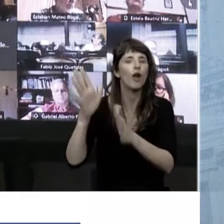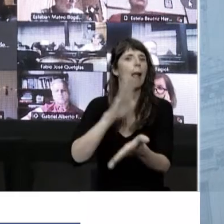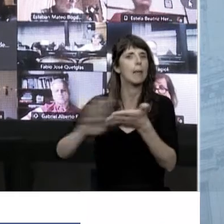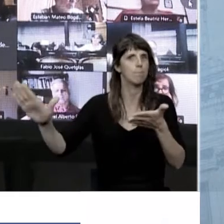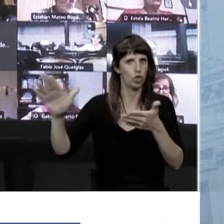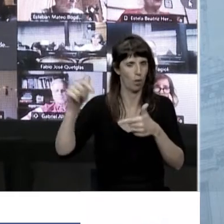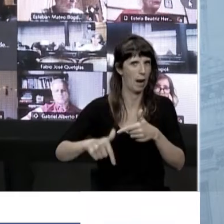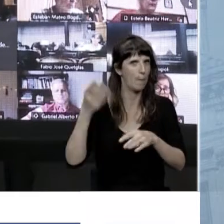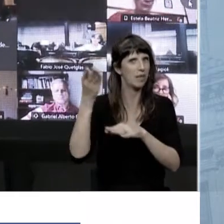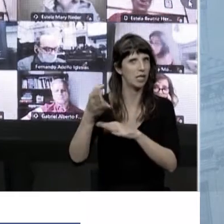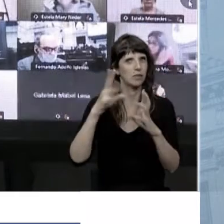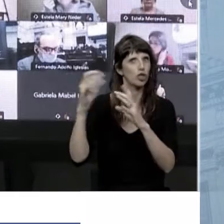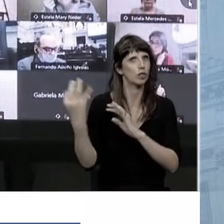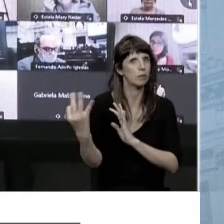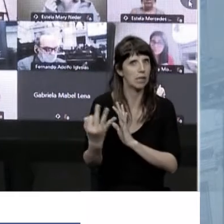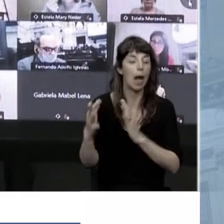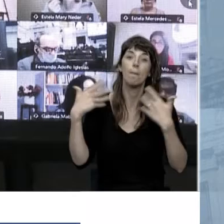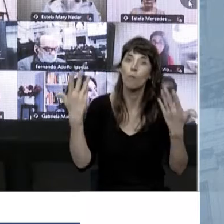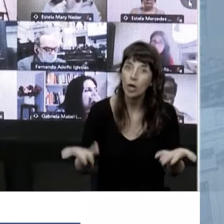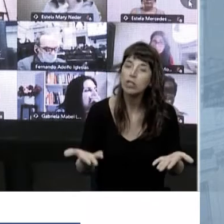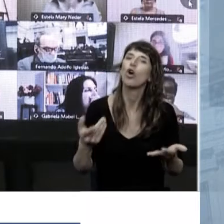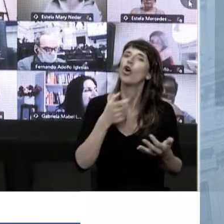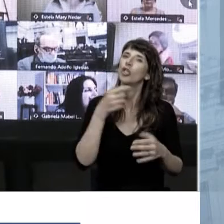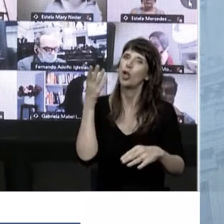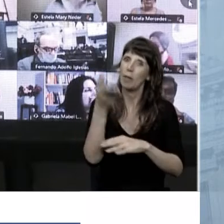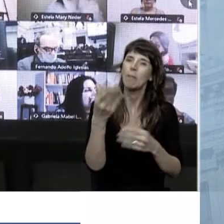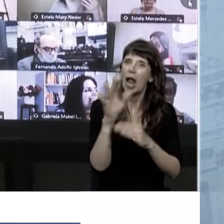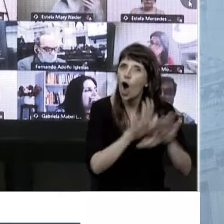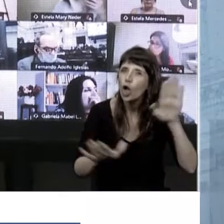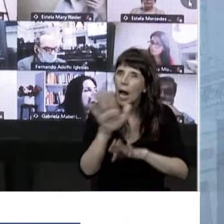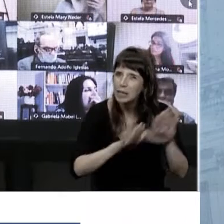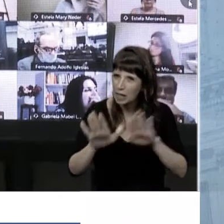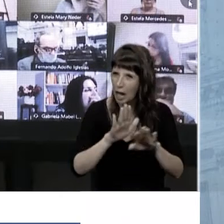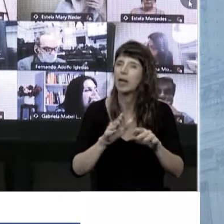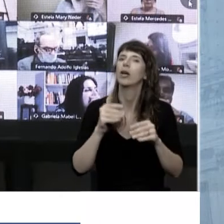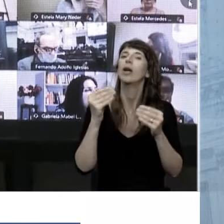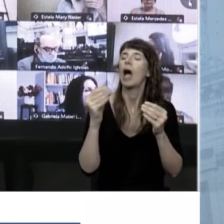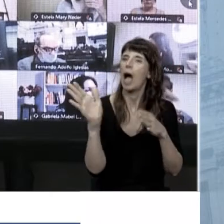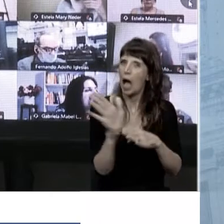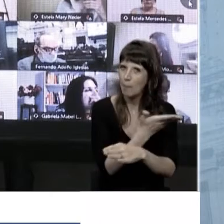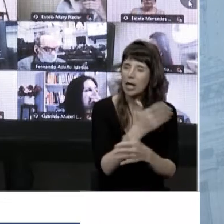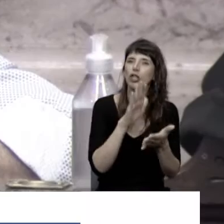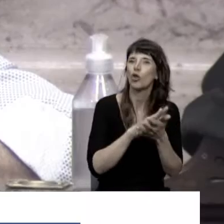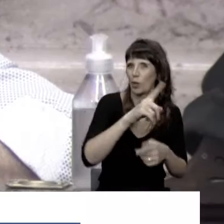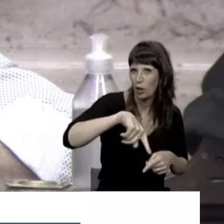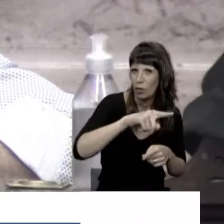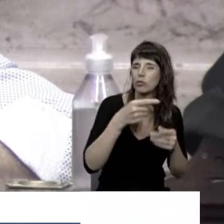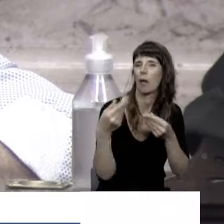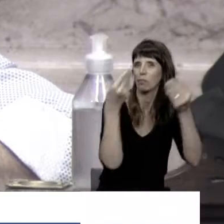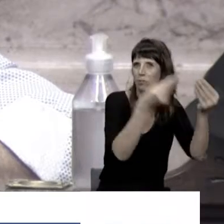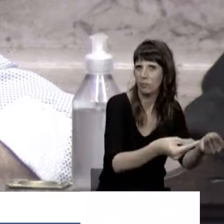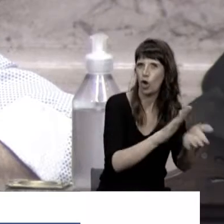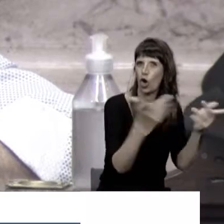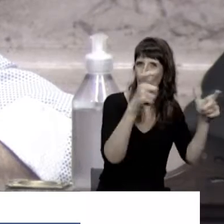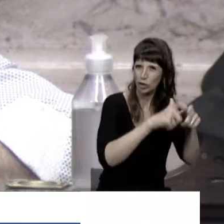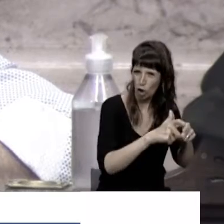especial, razón por la cual le pido en una moción de orden, más allá de haber pasado usted las cuestiones de privilegio al sector correspondiente, que